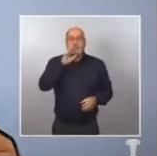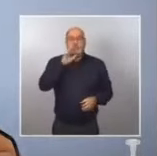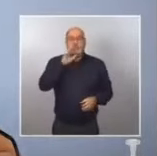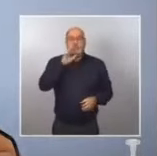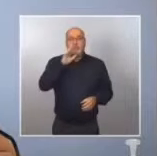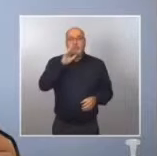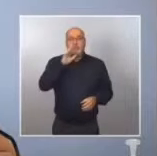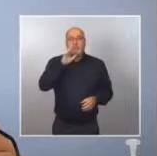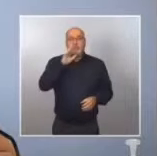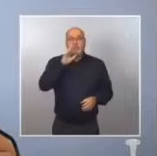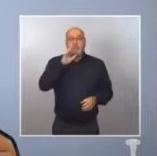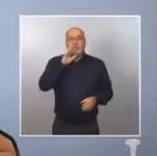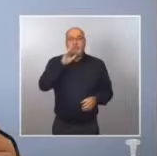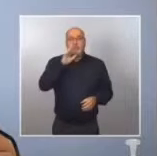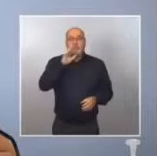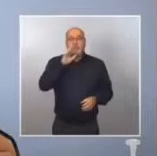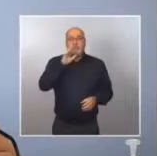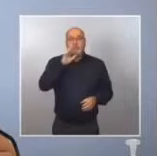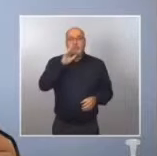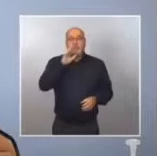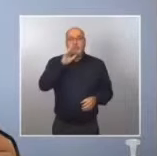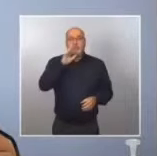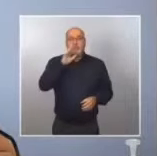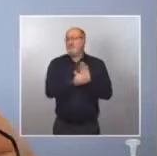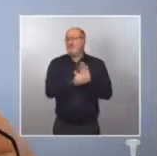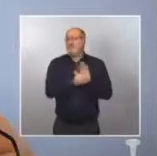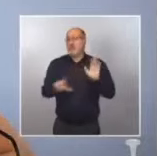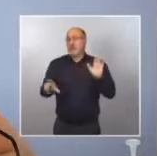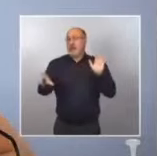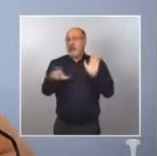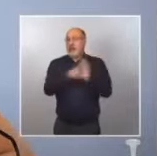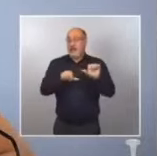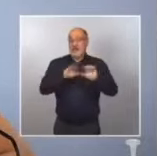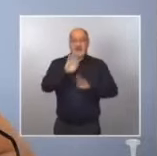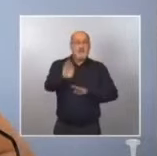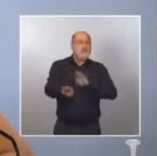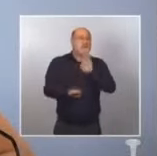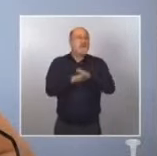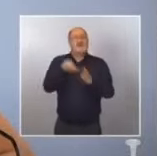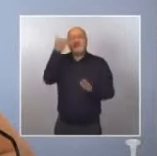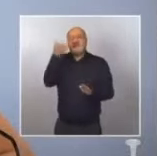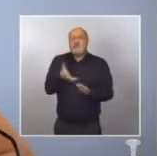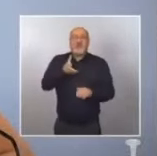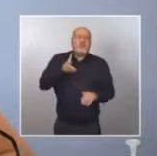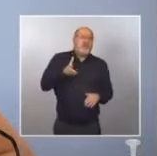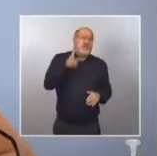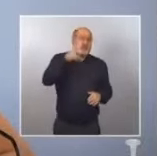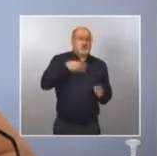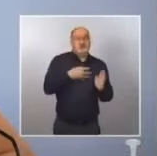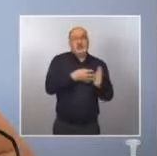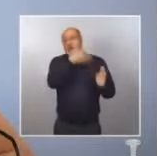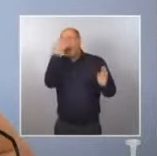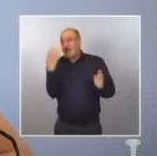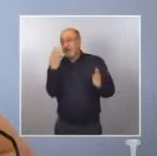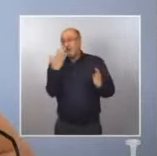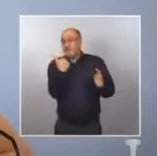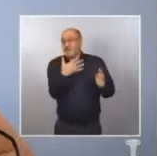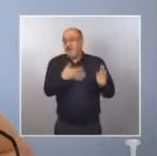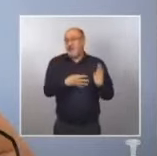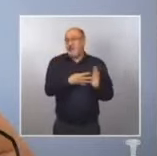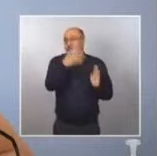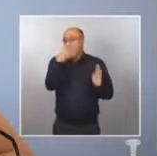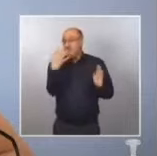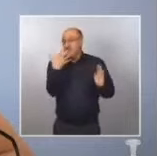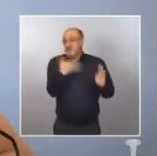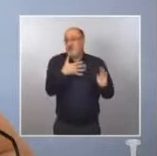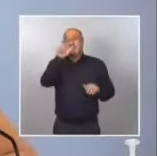me voy a saltar eso porque quiero a ver si habla de alguna cosita concreta en los derechos lgtbi particularmente en los derechos de las personas trans y creo